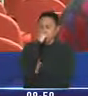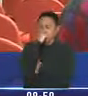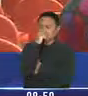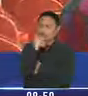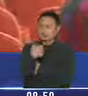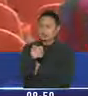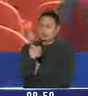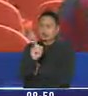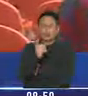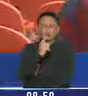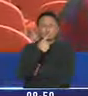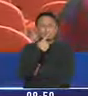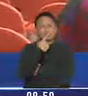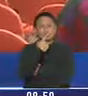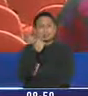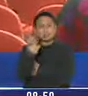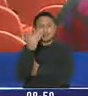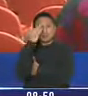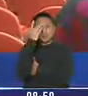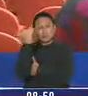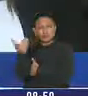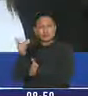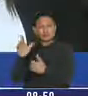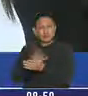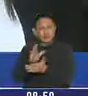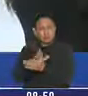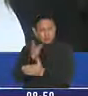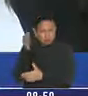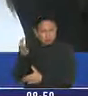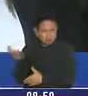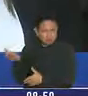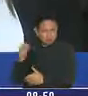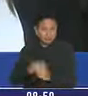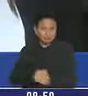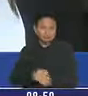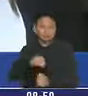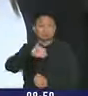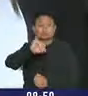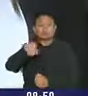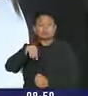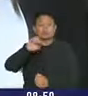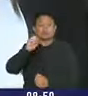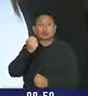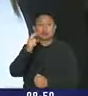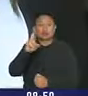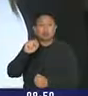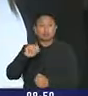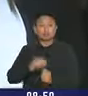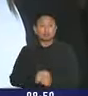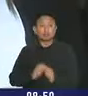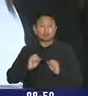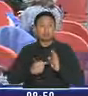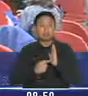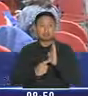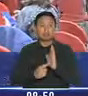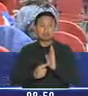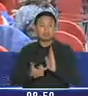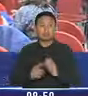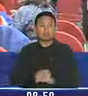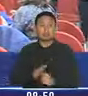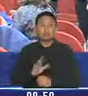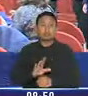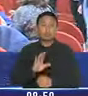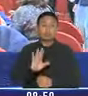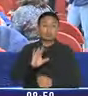la pregunta es, ¿tienen miedo de ir al sistema escolar? El caso de Josué Silva, joven con autismo, fue parte de la muestra. Desde pequeño